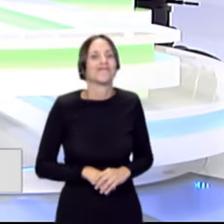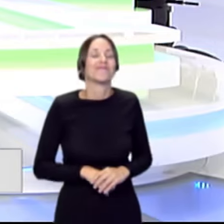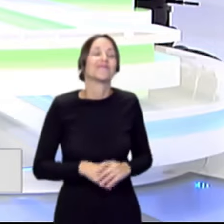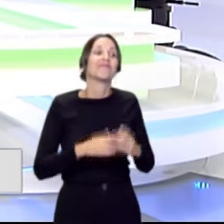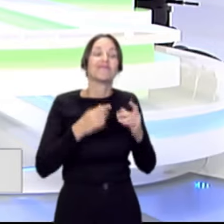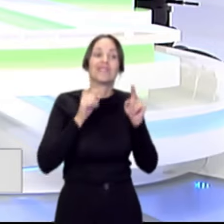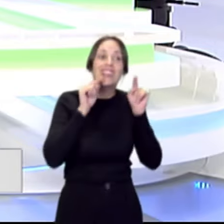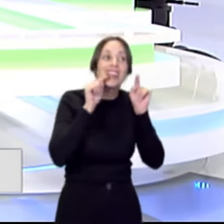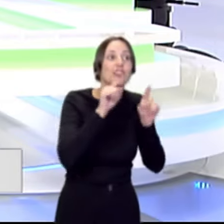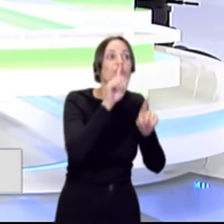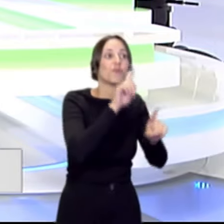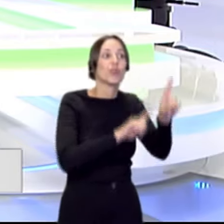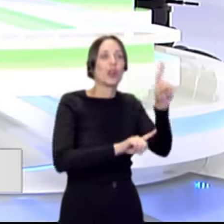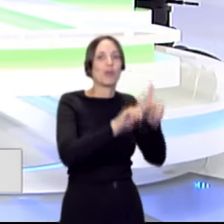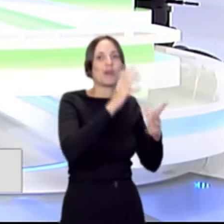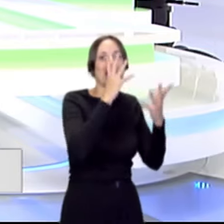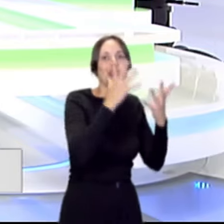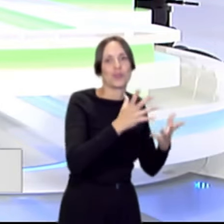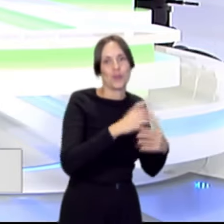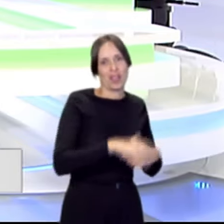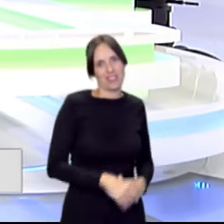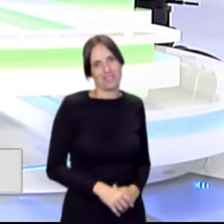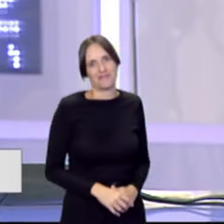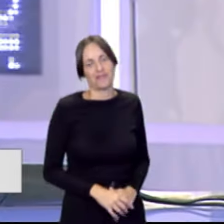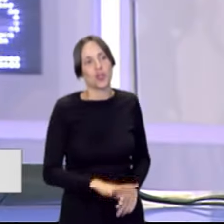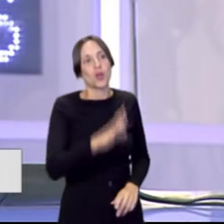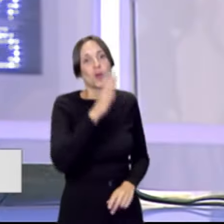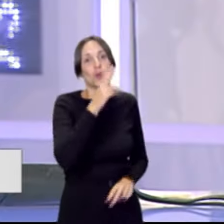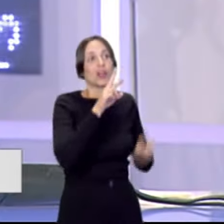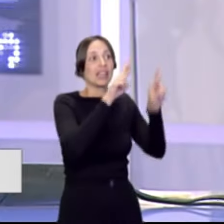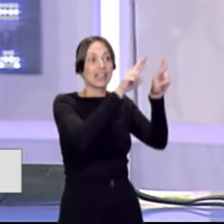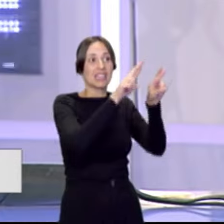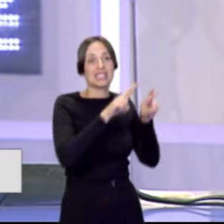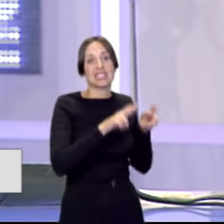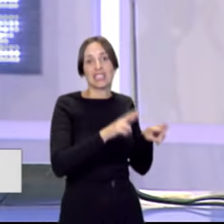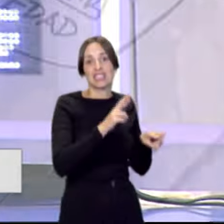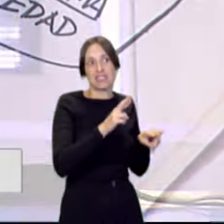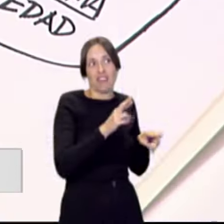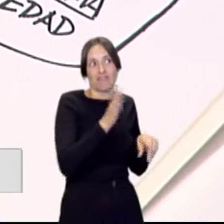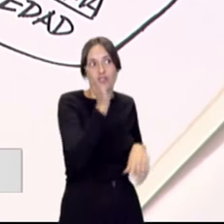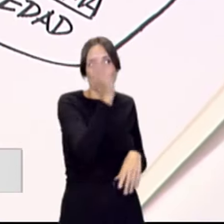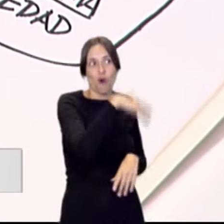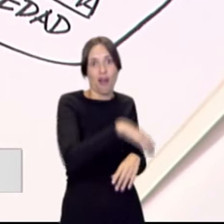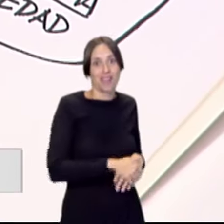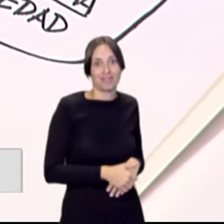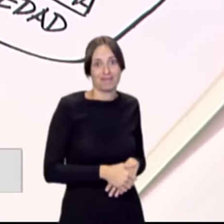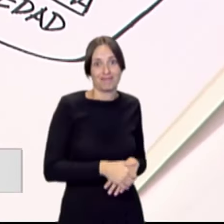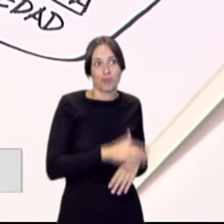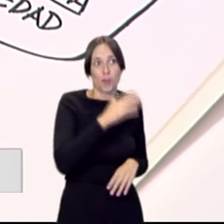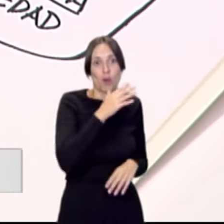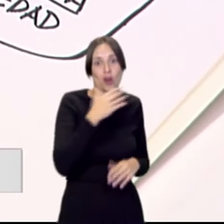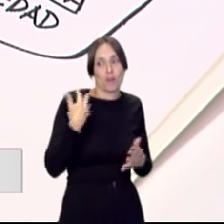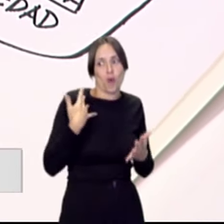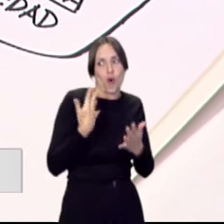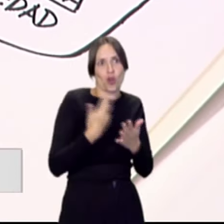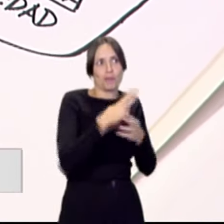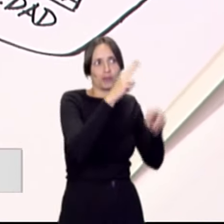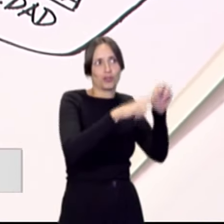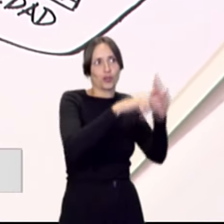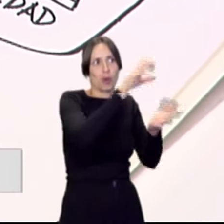día tenemos. No tenemos ni las residencias para atenderlos, porque no la hemos creado durante todo este tiempo,